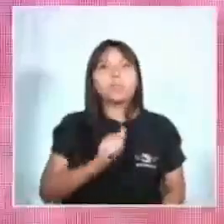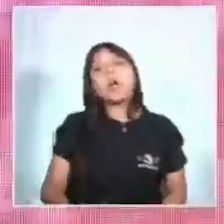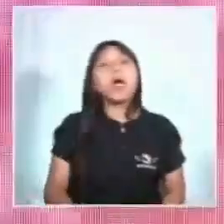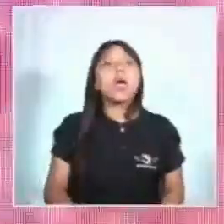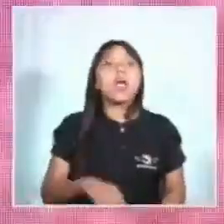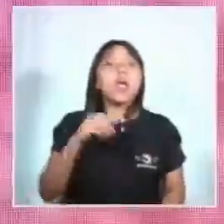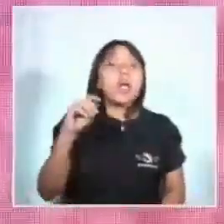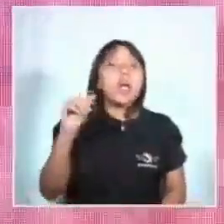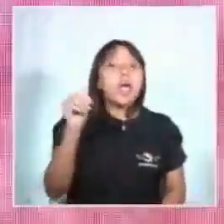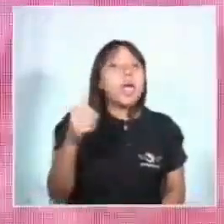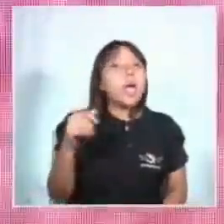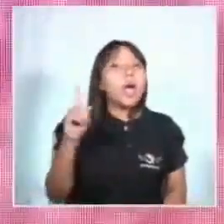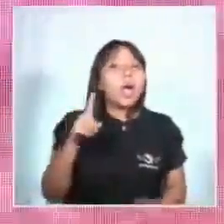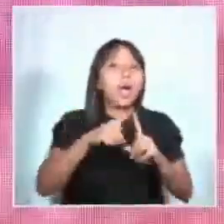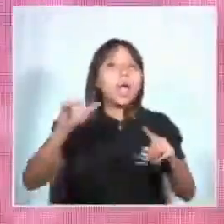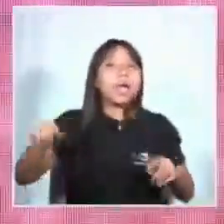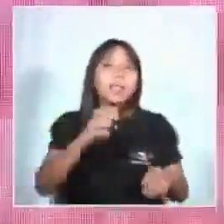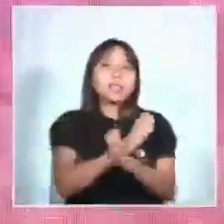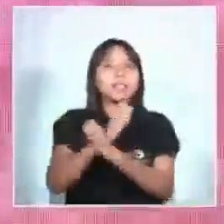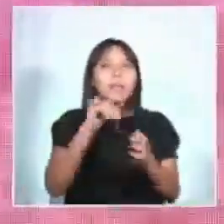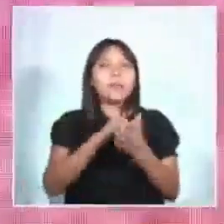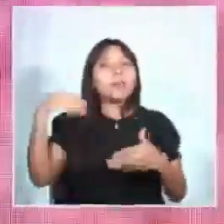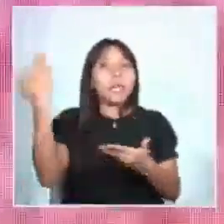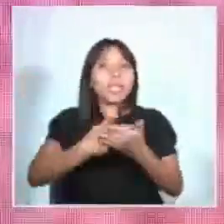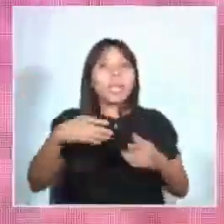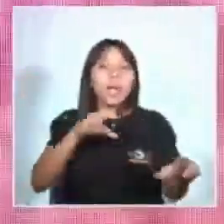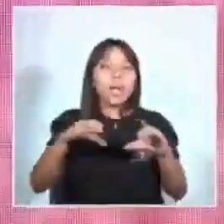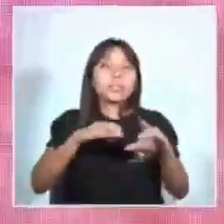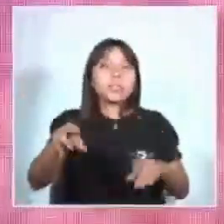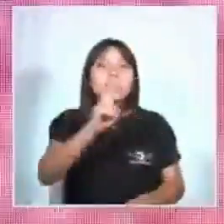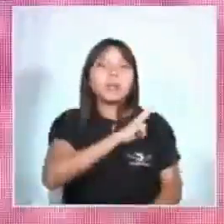Al esclavo que llega a ser rey,